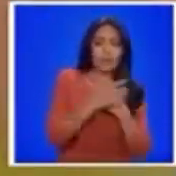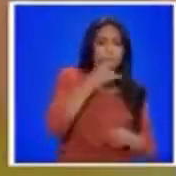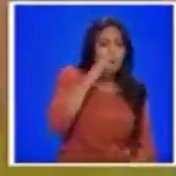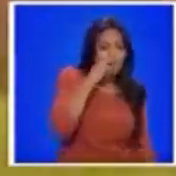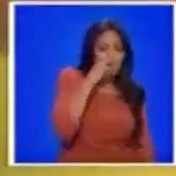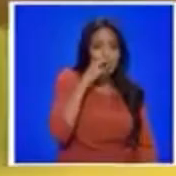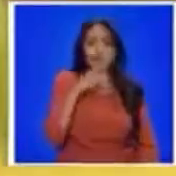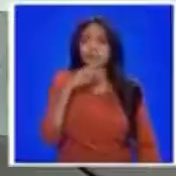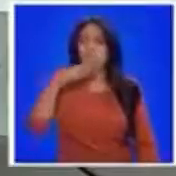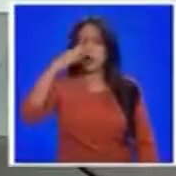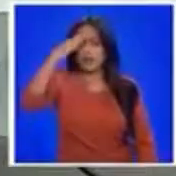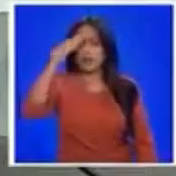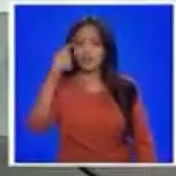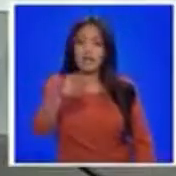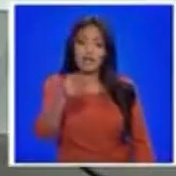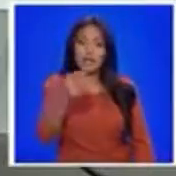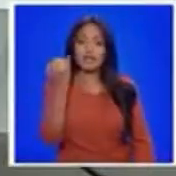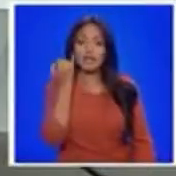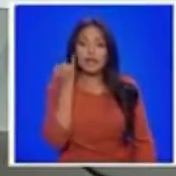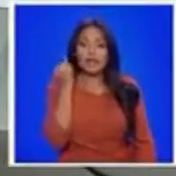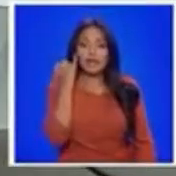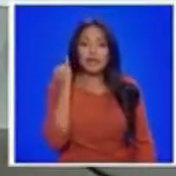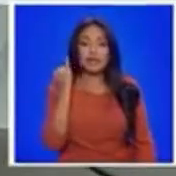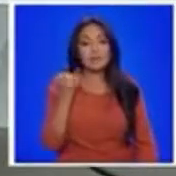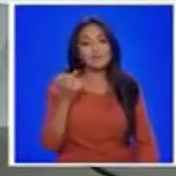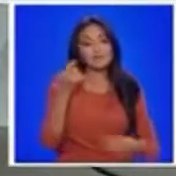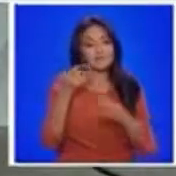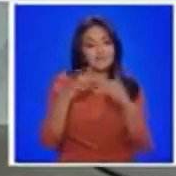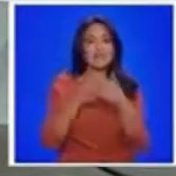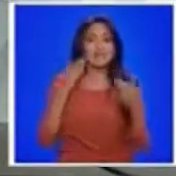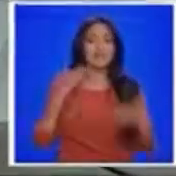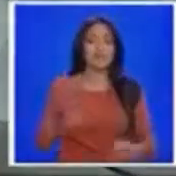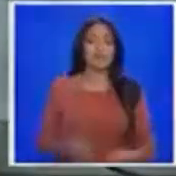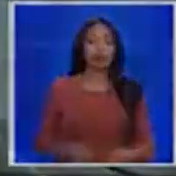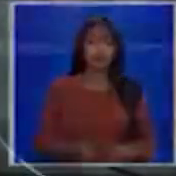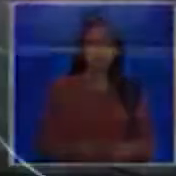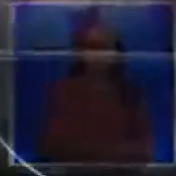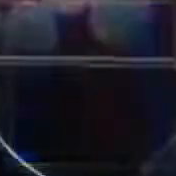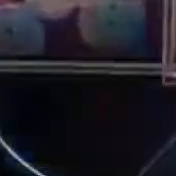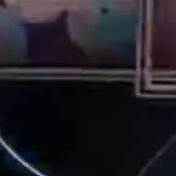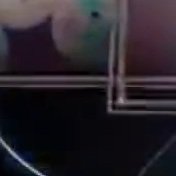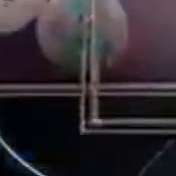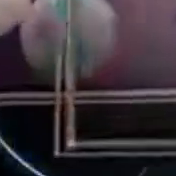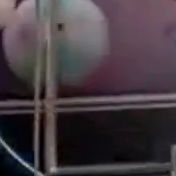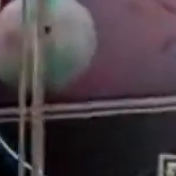en los que únicamente la imaginación es el límite.